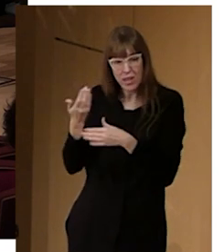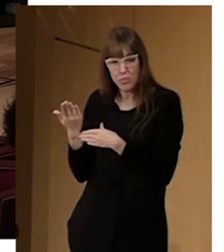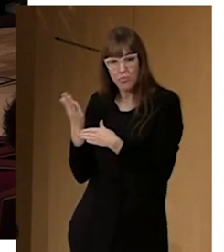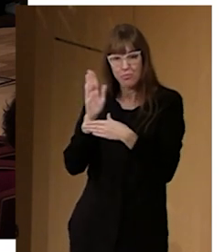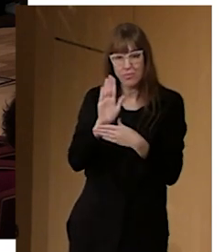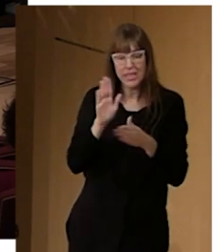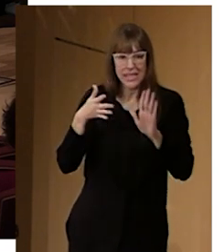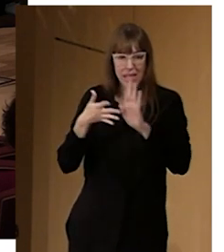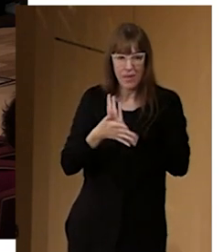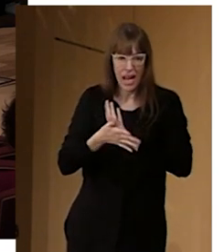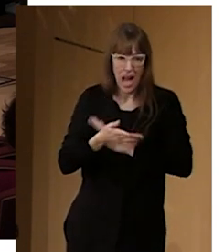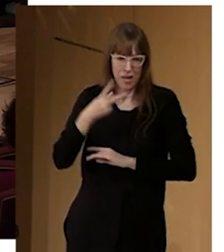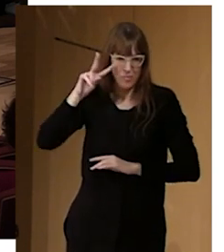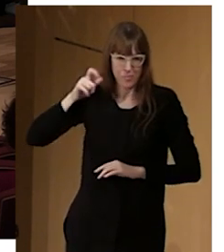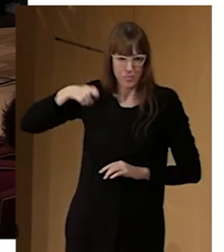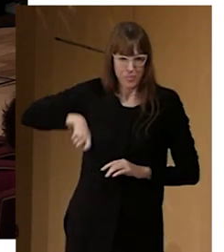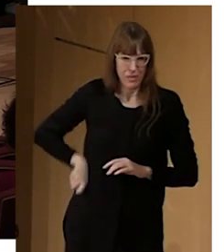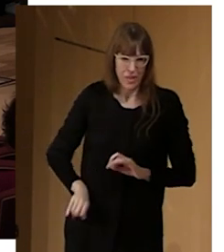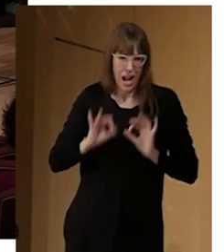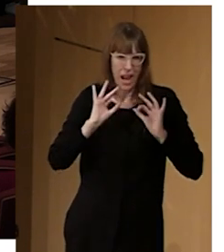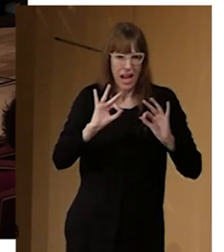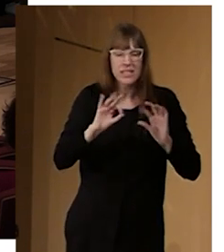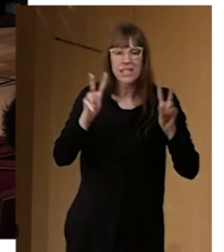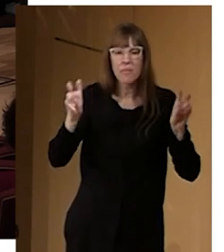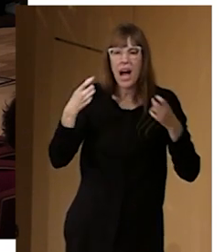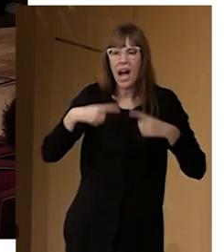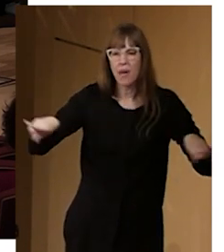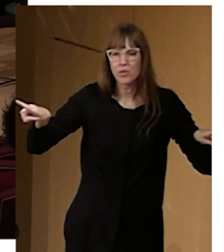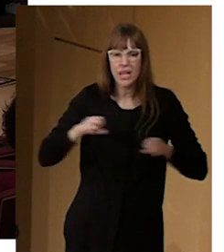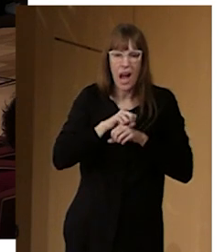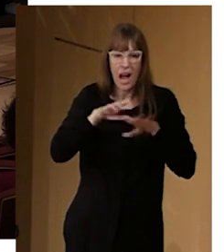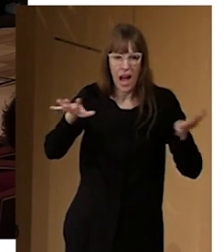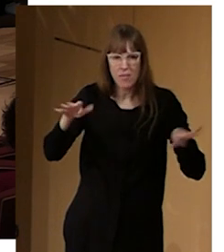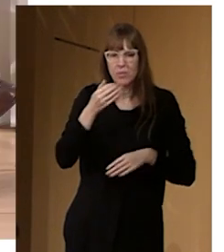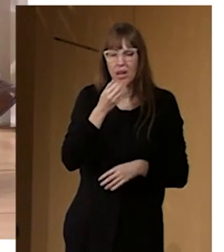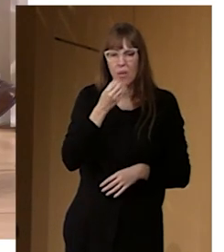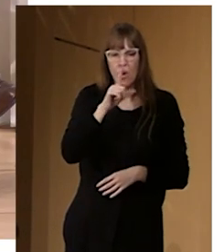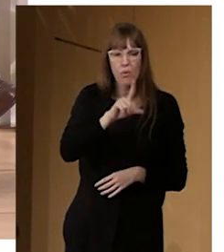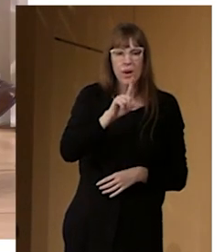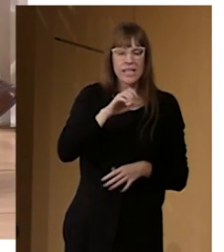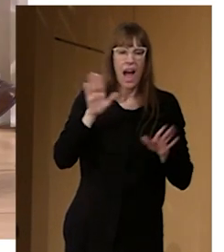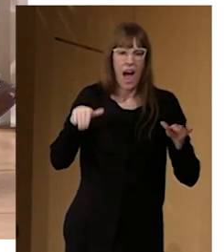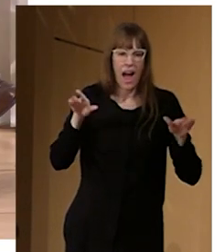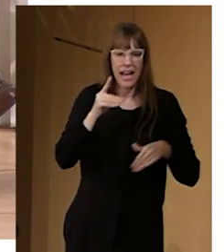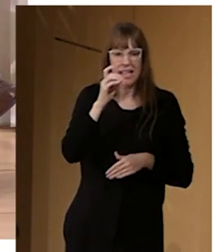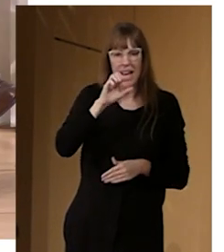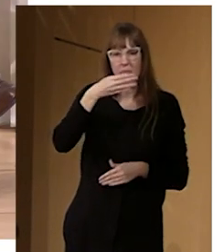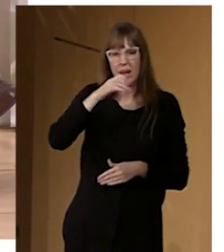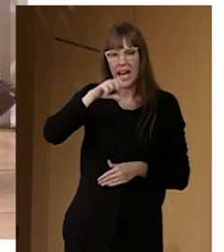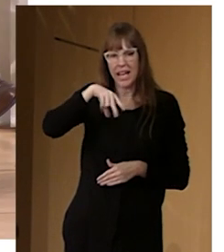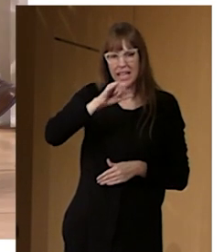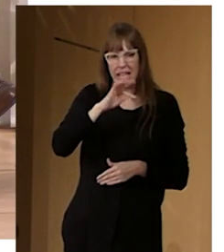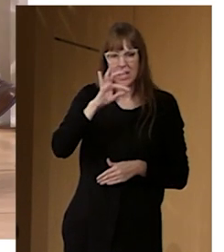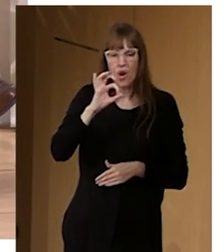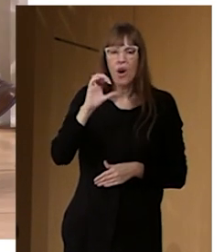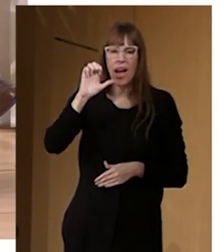reconocido prestigio dentro de la divulgación musical empezó Luis Ángel de Benito Eva Sandoval e Irene de Juan